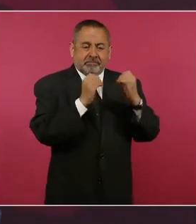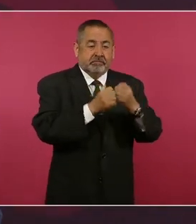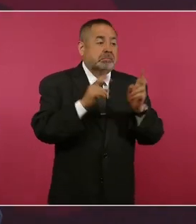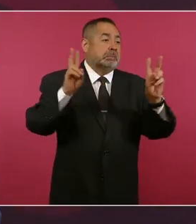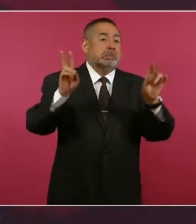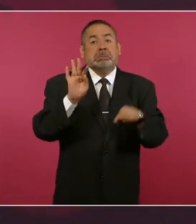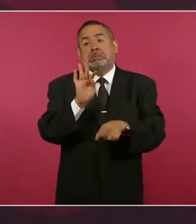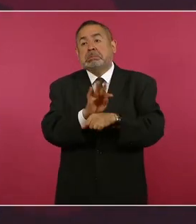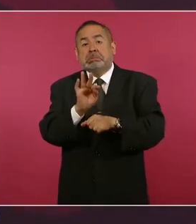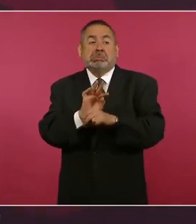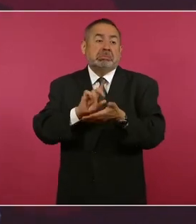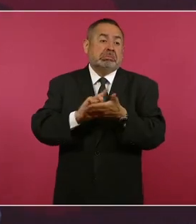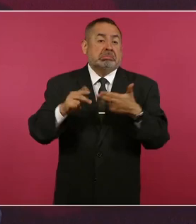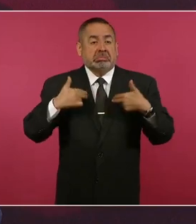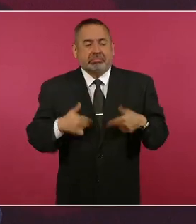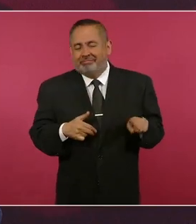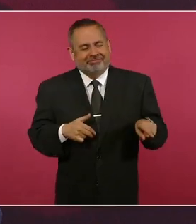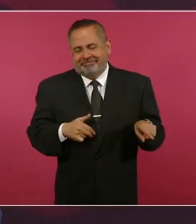pseudodefensoras de derechos humanos